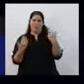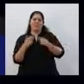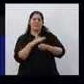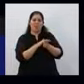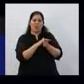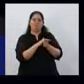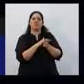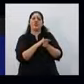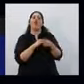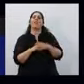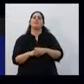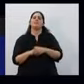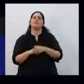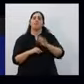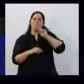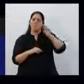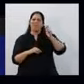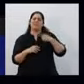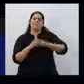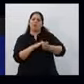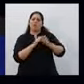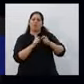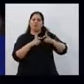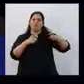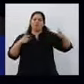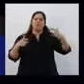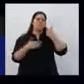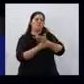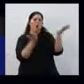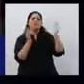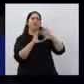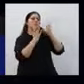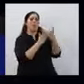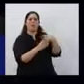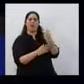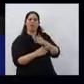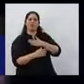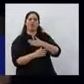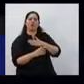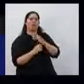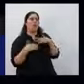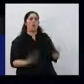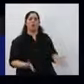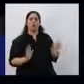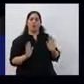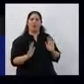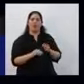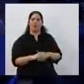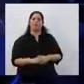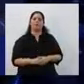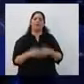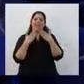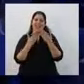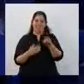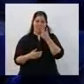crecen todos los meses demostrando el mundo para nosotros es una enorme oportunidad gracias